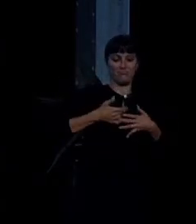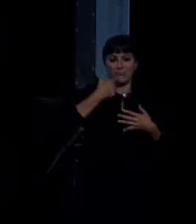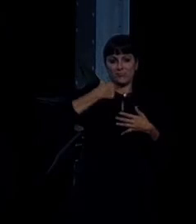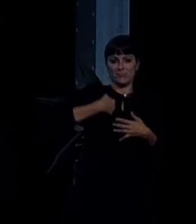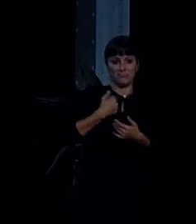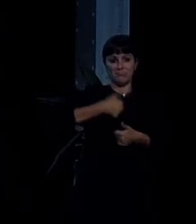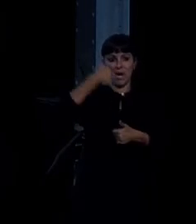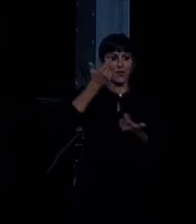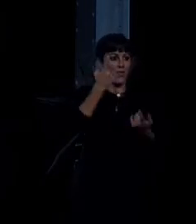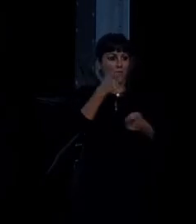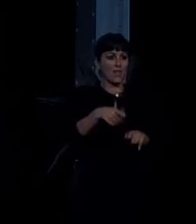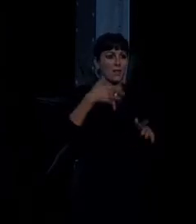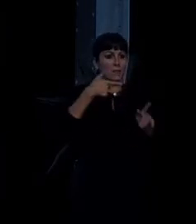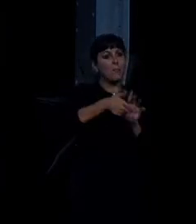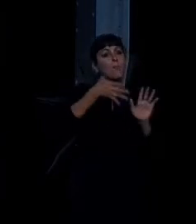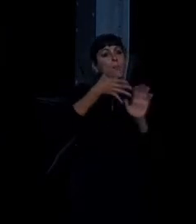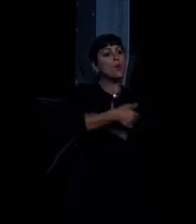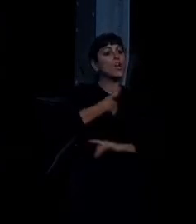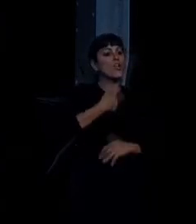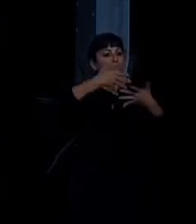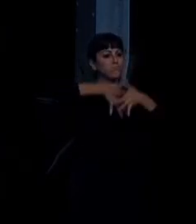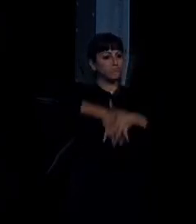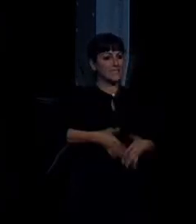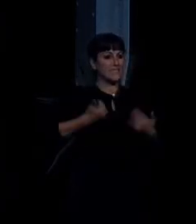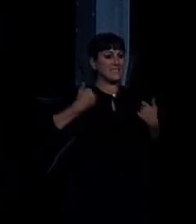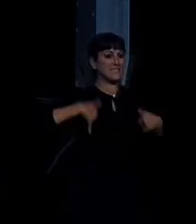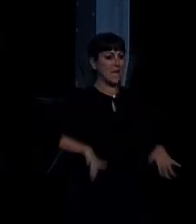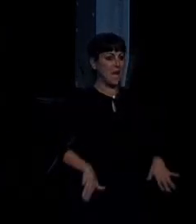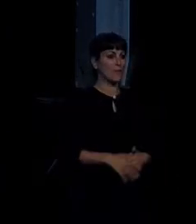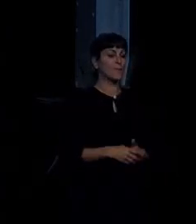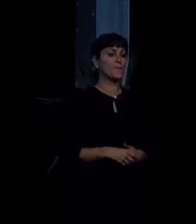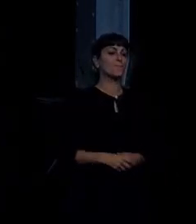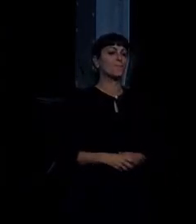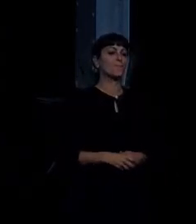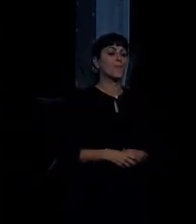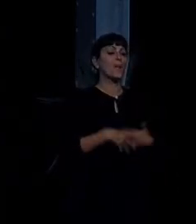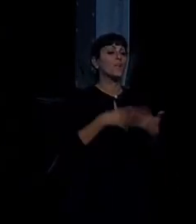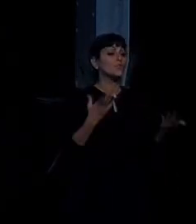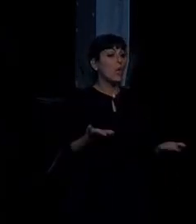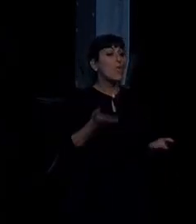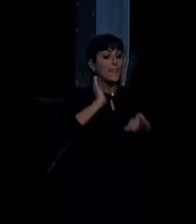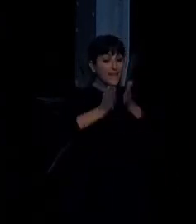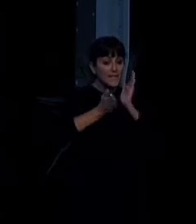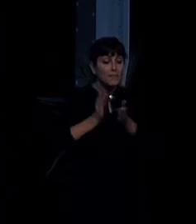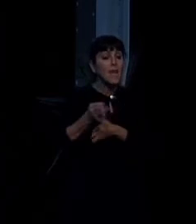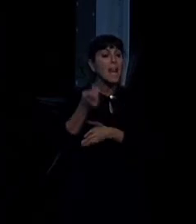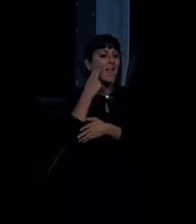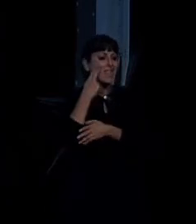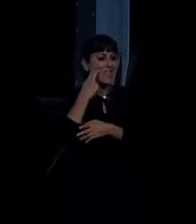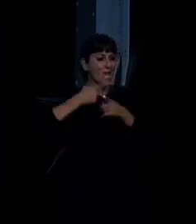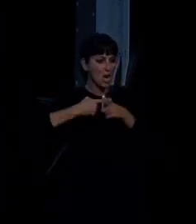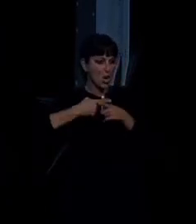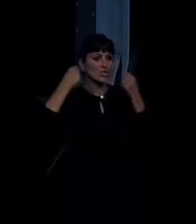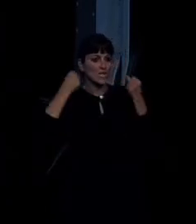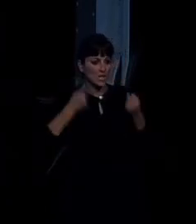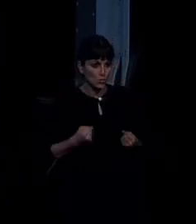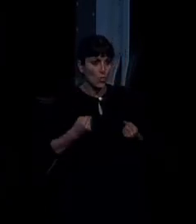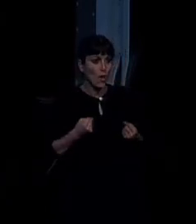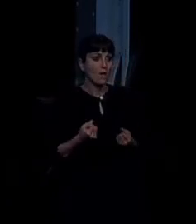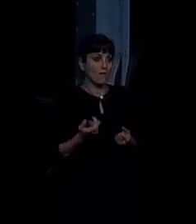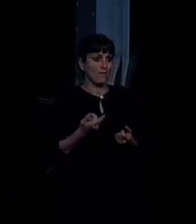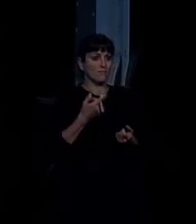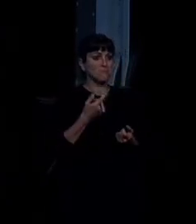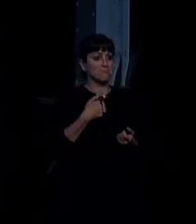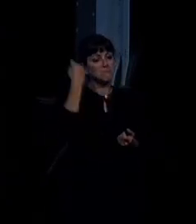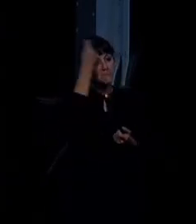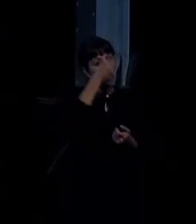no tenía que hacer. Por lo tanto, la disciplina del terror sexual, conceptualizada así, me parecía una herramienta importante